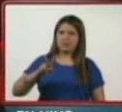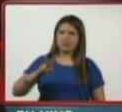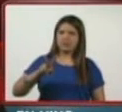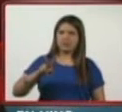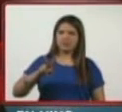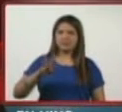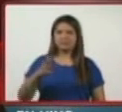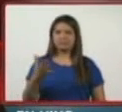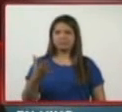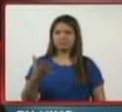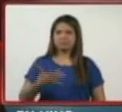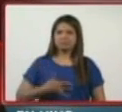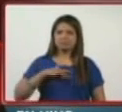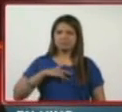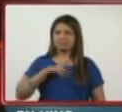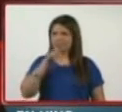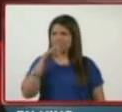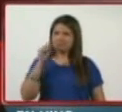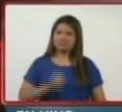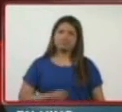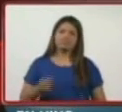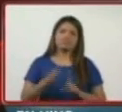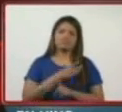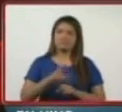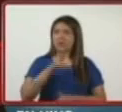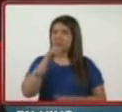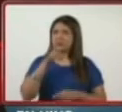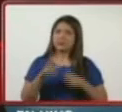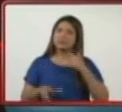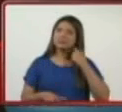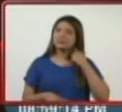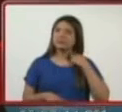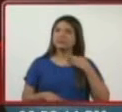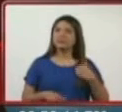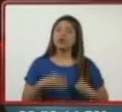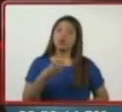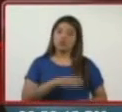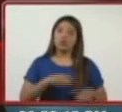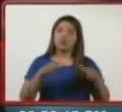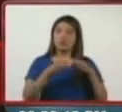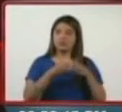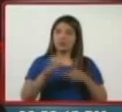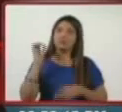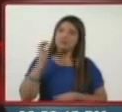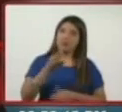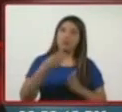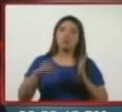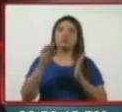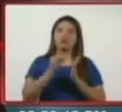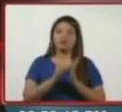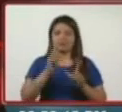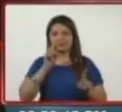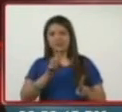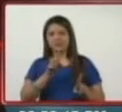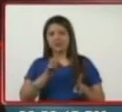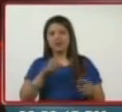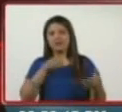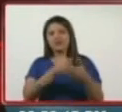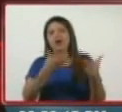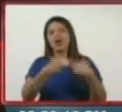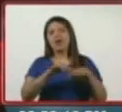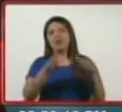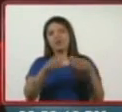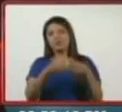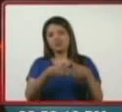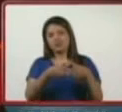actos de criminales, absolutamente criminales. Enviamos una comisión y nuevamente emboscaron a la comisión, a